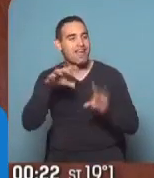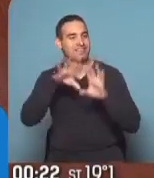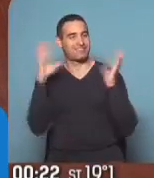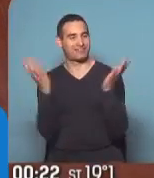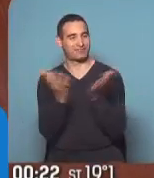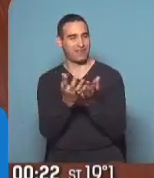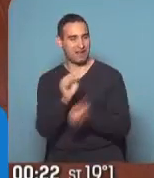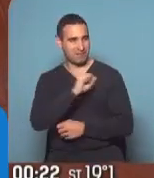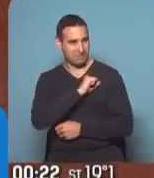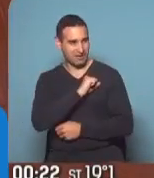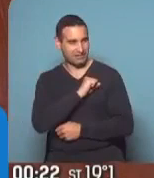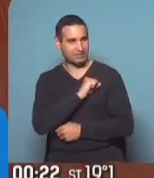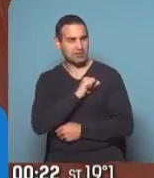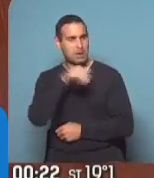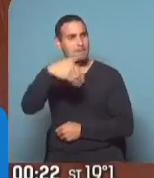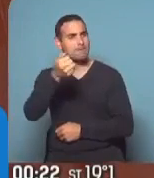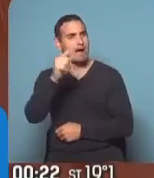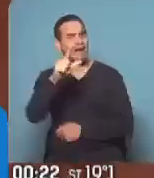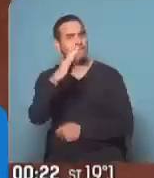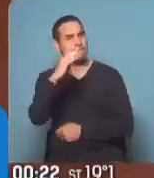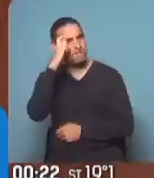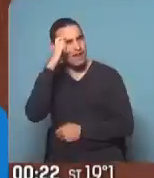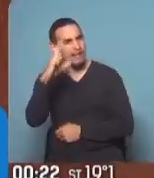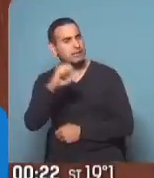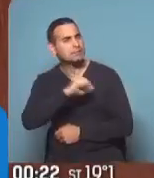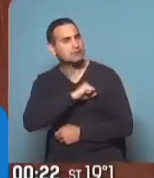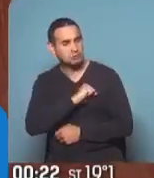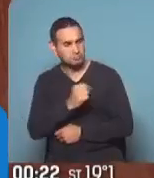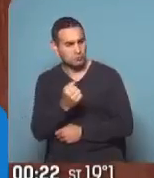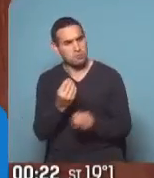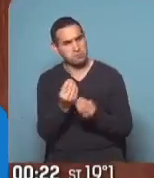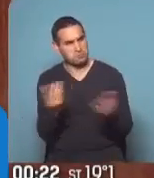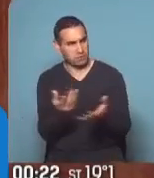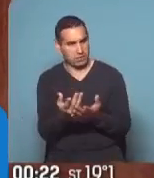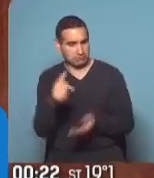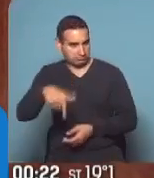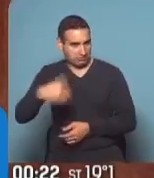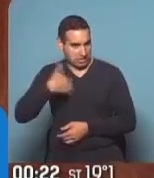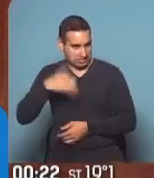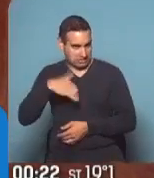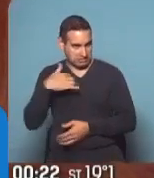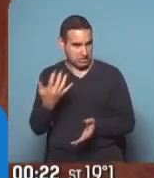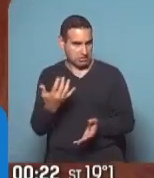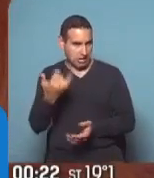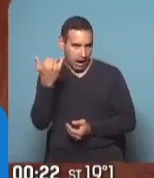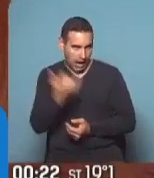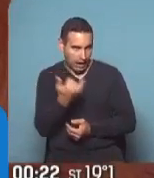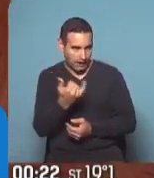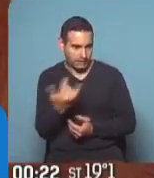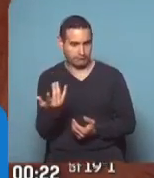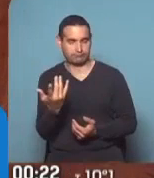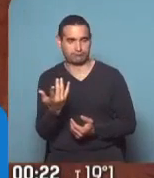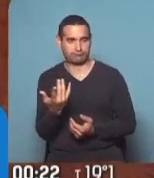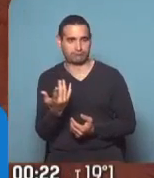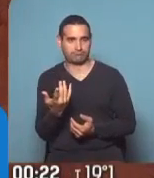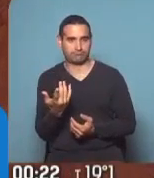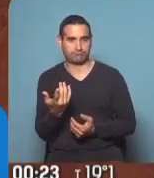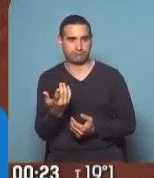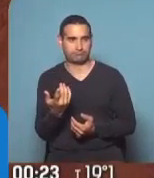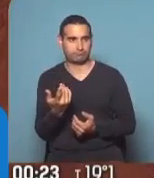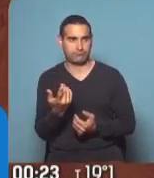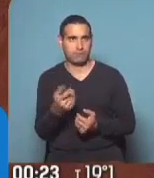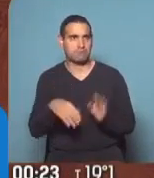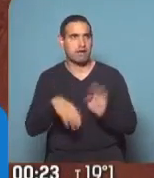Internacional. ¿Por qué Malbec en la Argentina cuando en realidad teníamos prácticamente, no sé, más